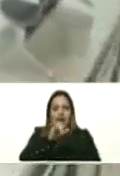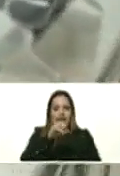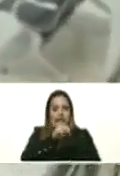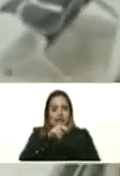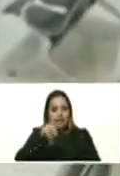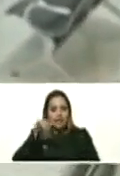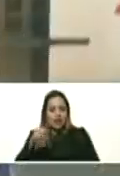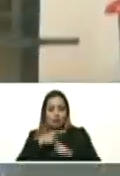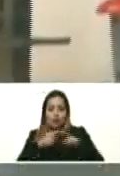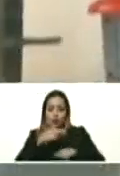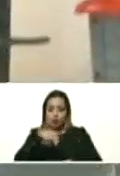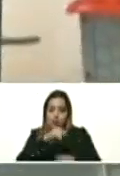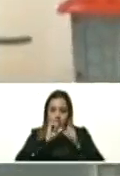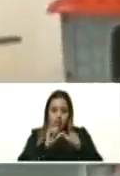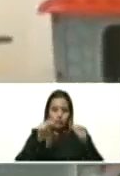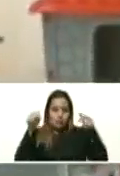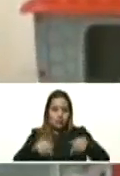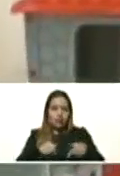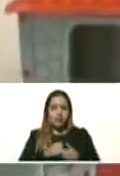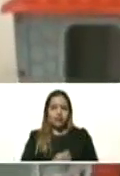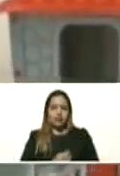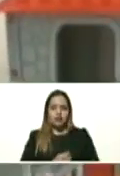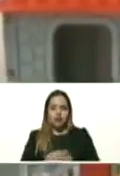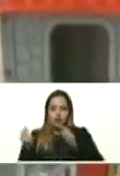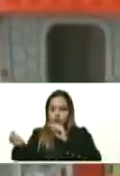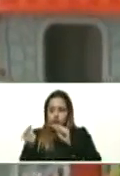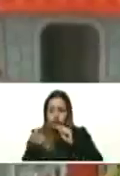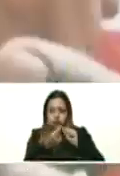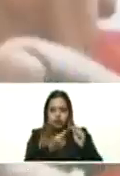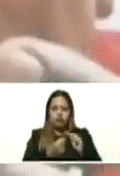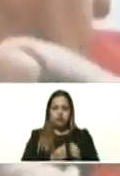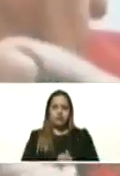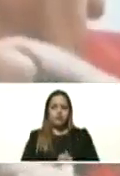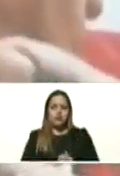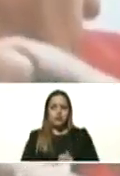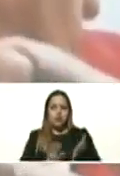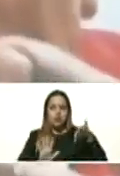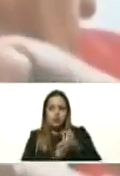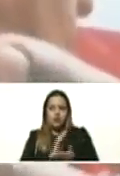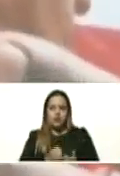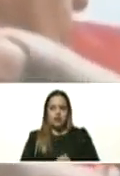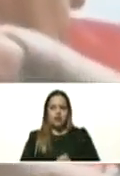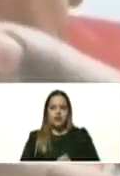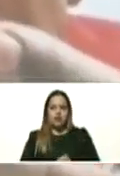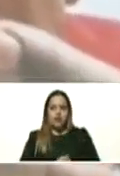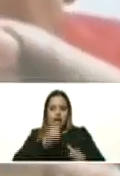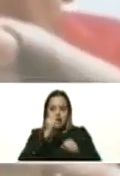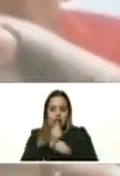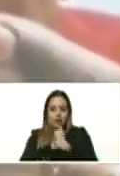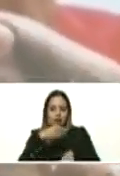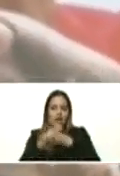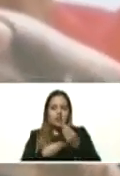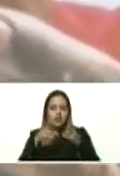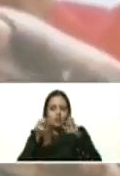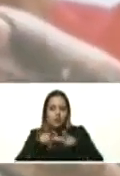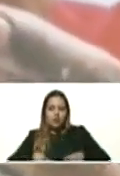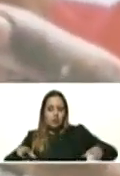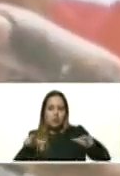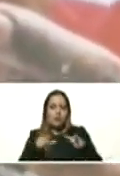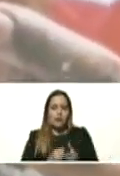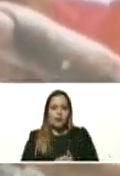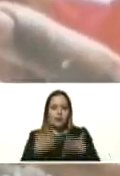pero nosotros seguimos acá comentando justamente lo que ha sido la puesta en funcionamiento de nuevos espacios